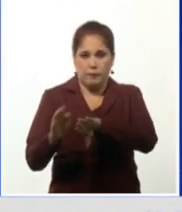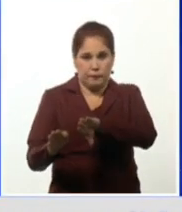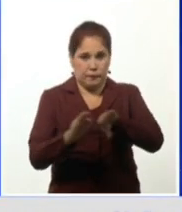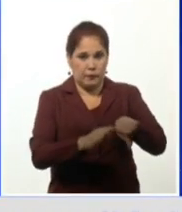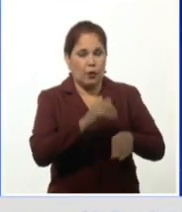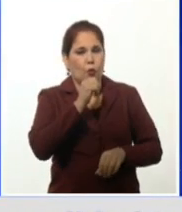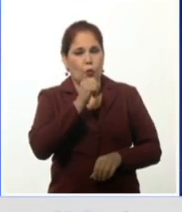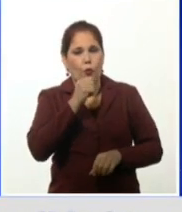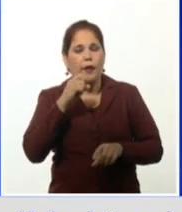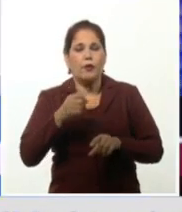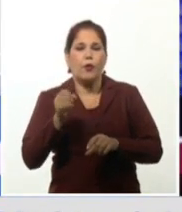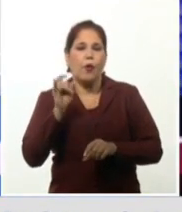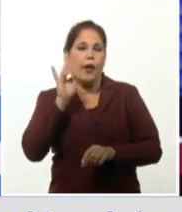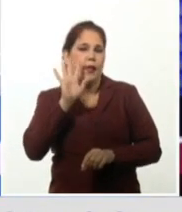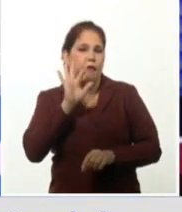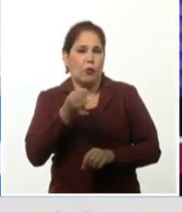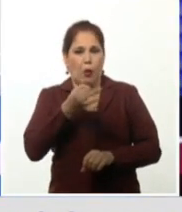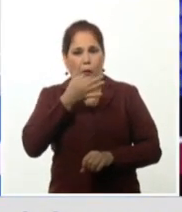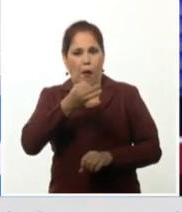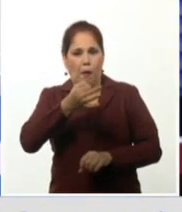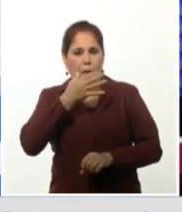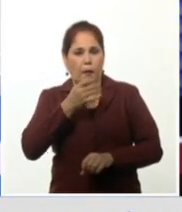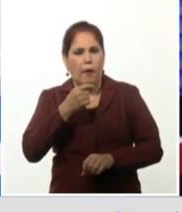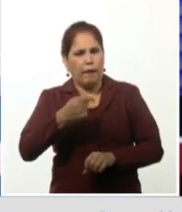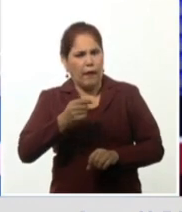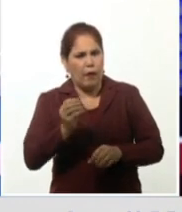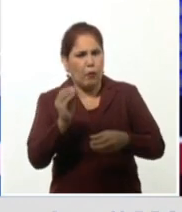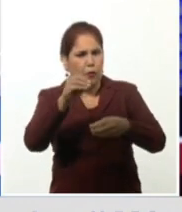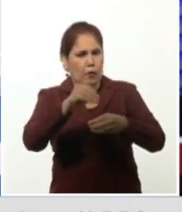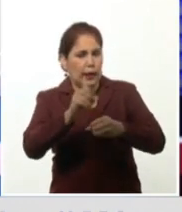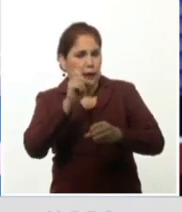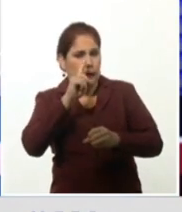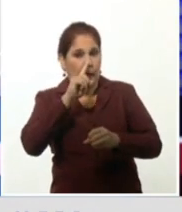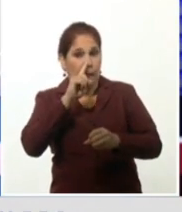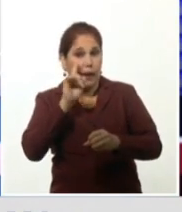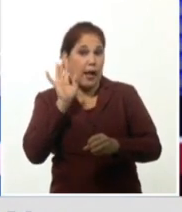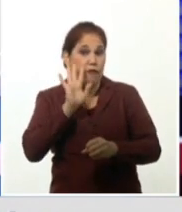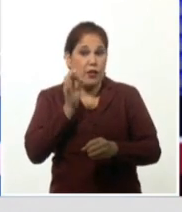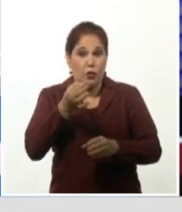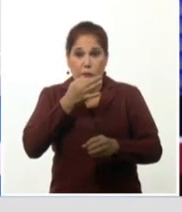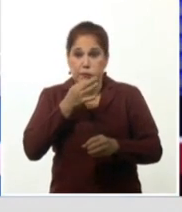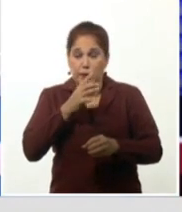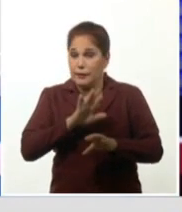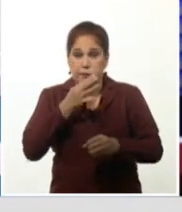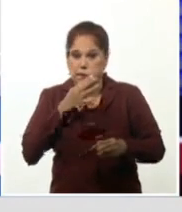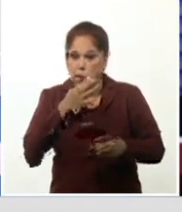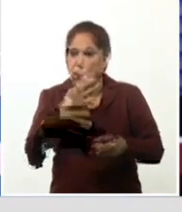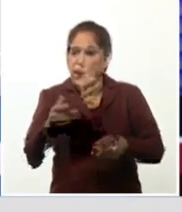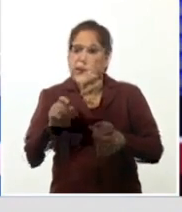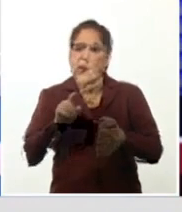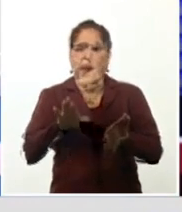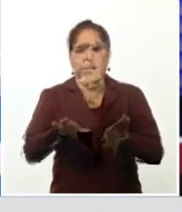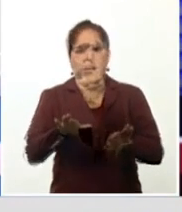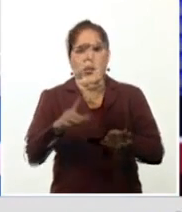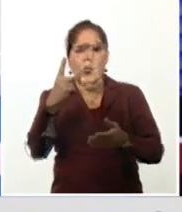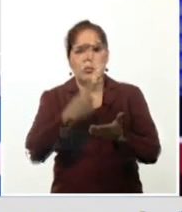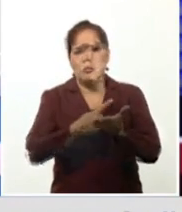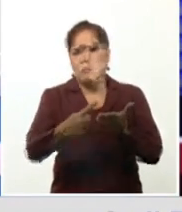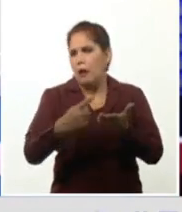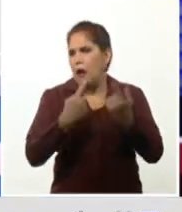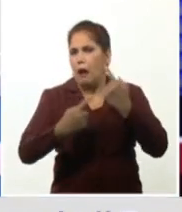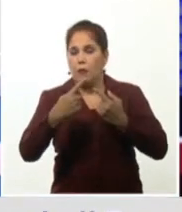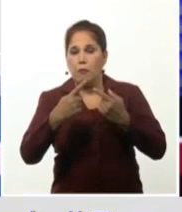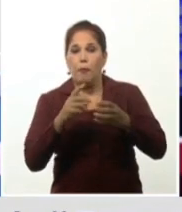tomando antibióticos, doctora, debo concluir en solo unos días. ¿Cuánto tiempo debo esperar